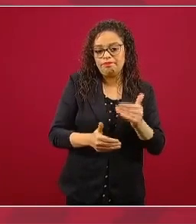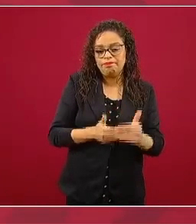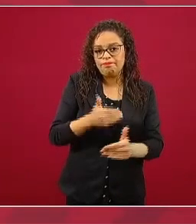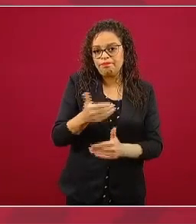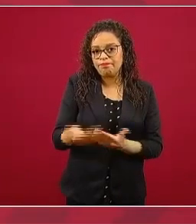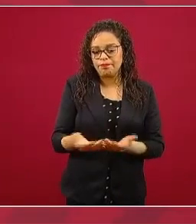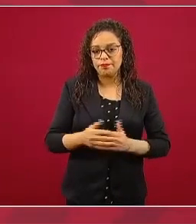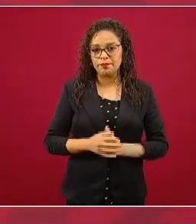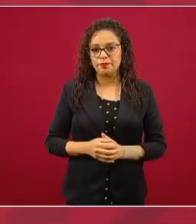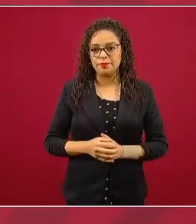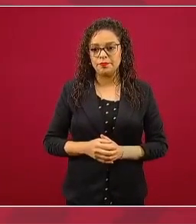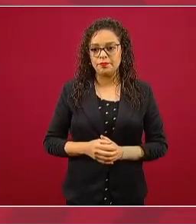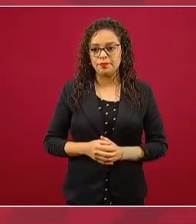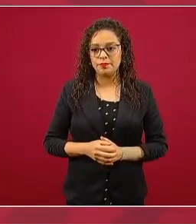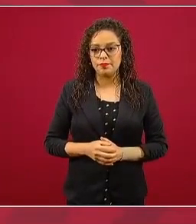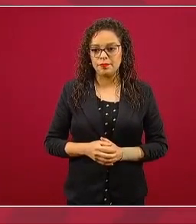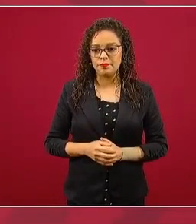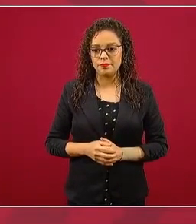y nosotros